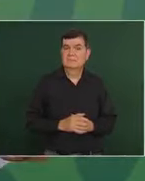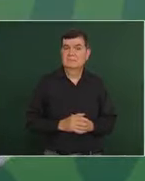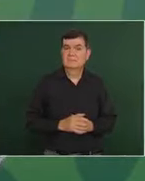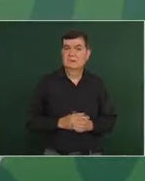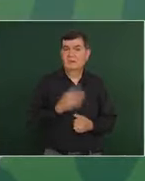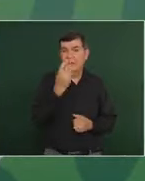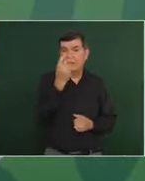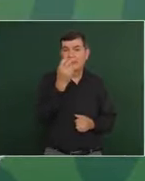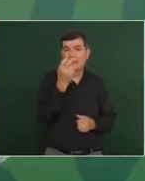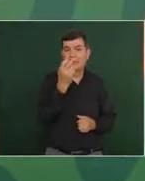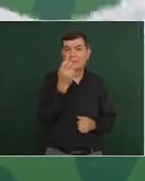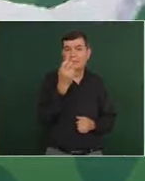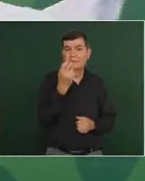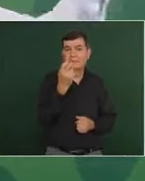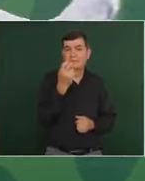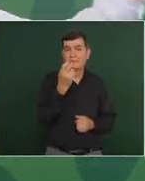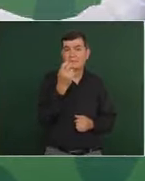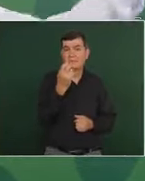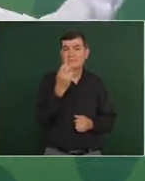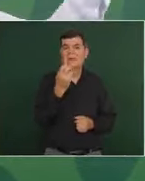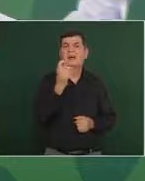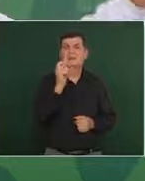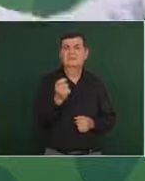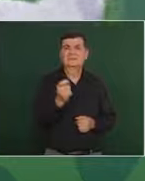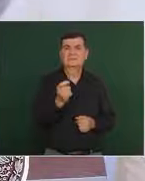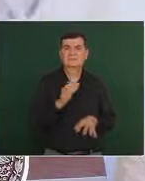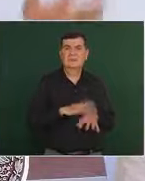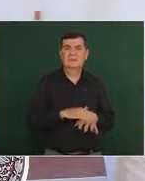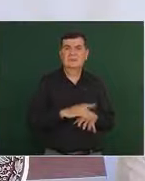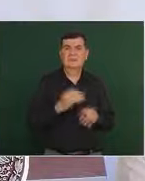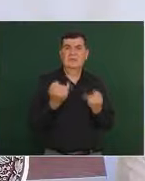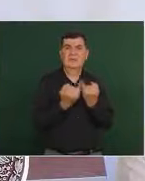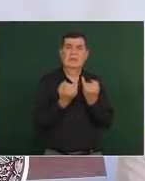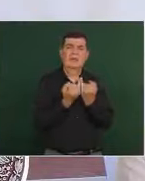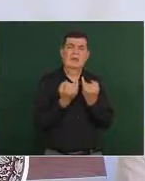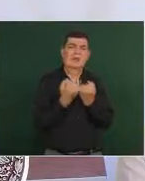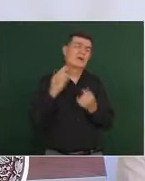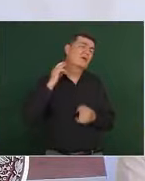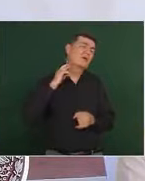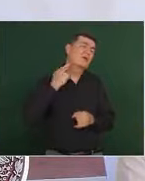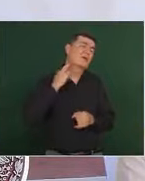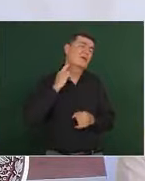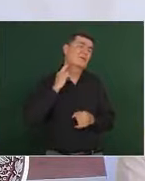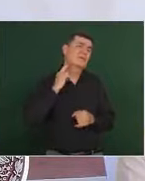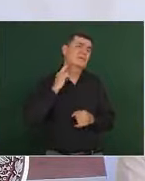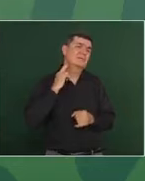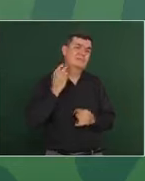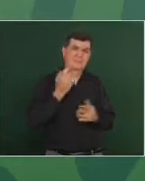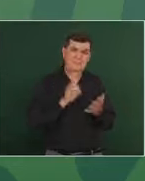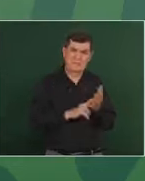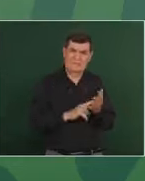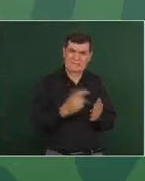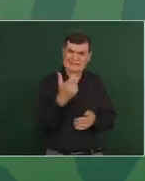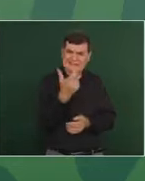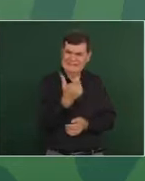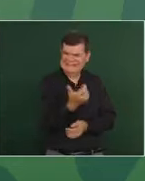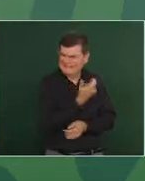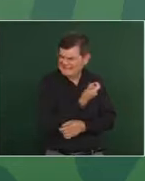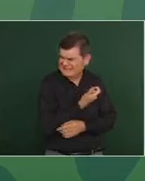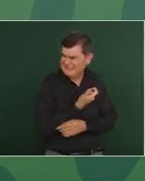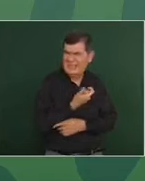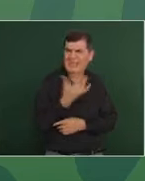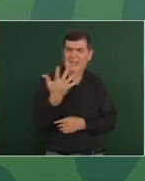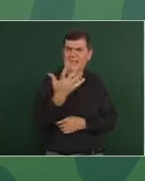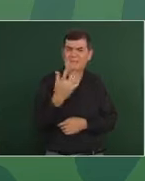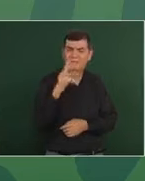Pues esto es una campaña de robots que cuesta muchísimo dinero. Es